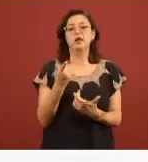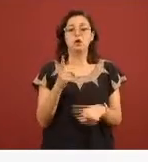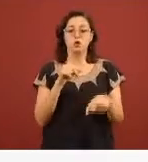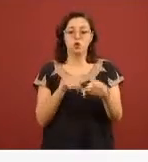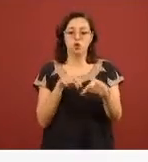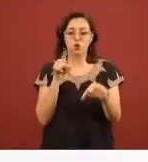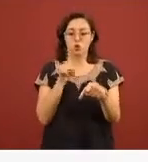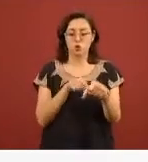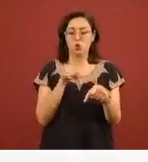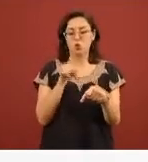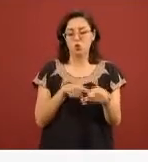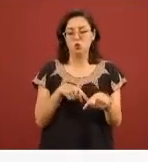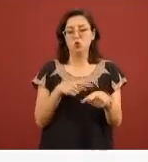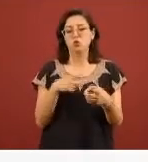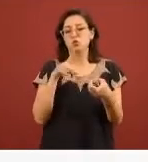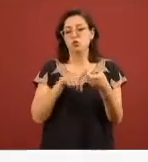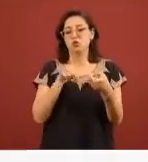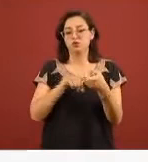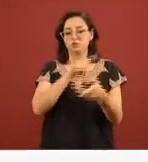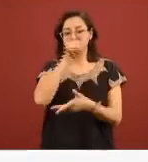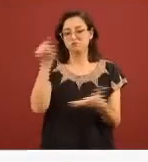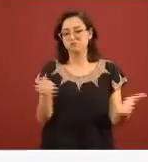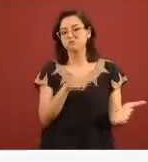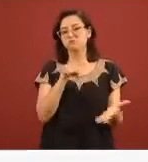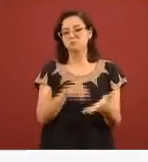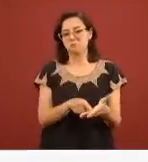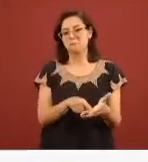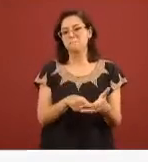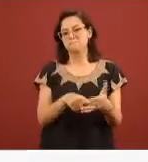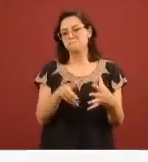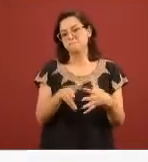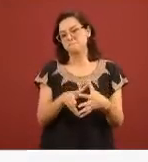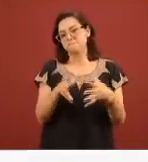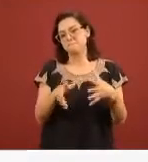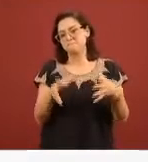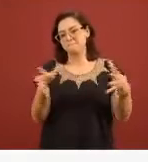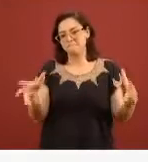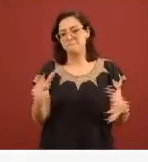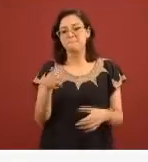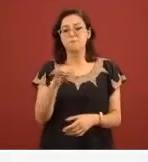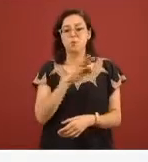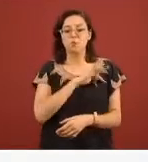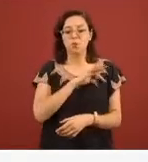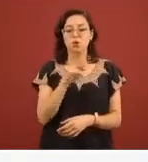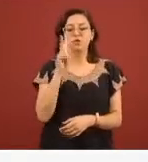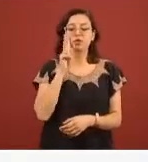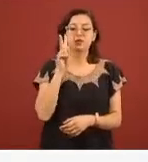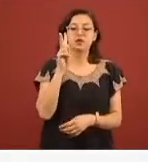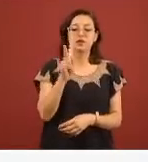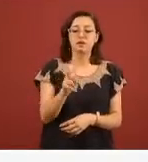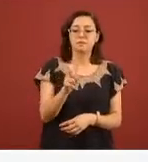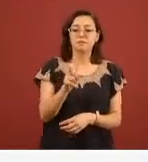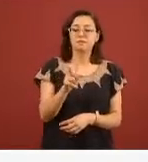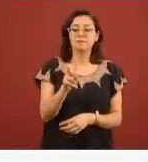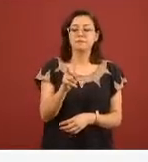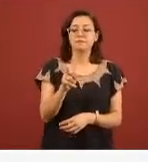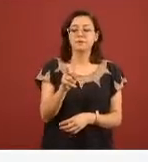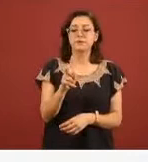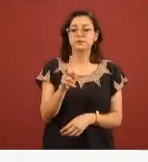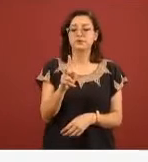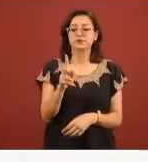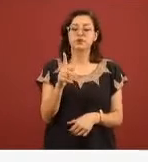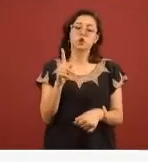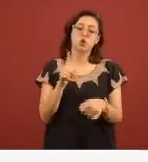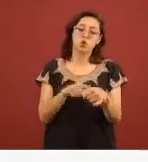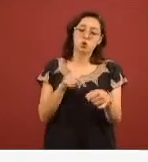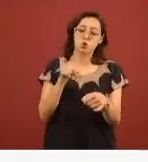de enfermedad que ha ocurrido en alguno de los estados. Como ustedes pueden ver, los colores en este caso